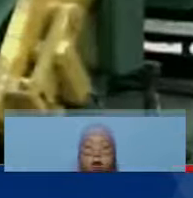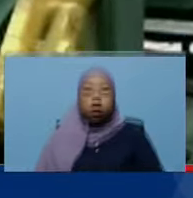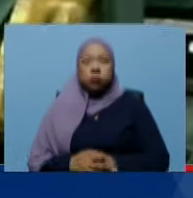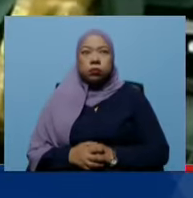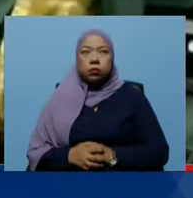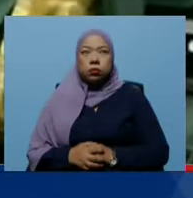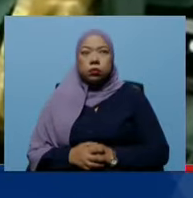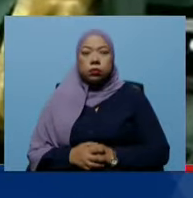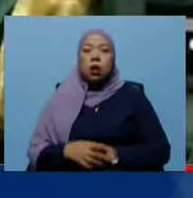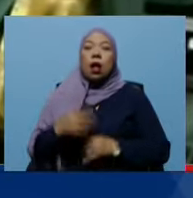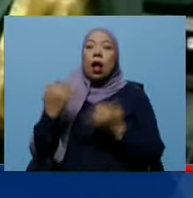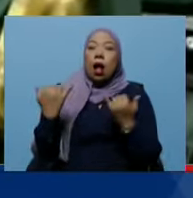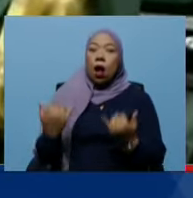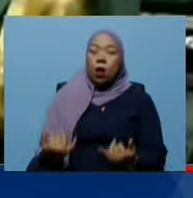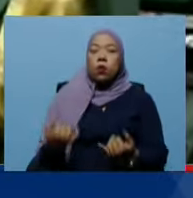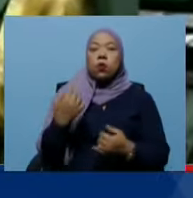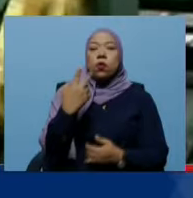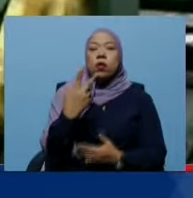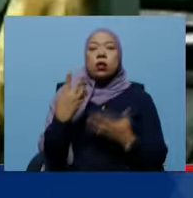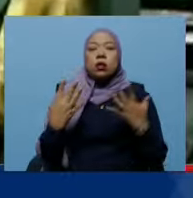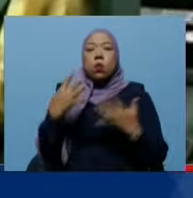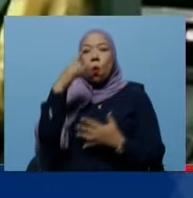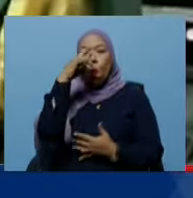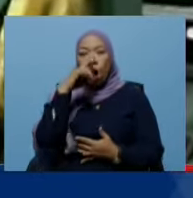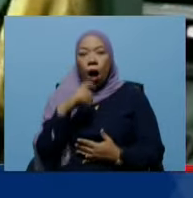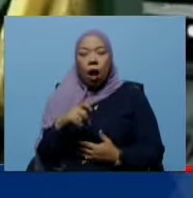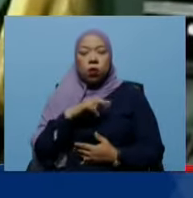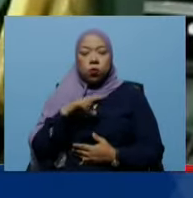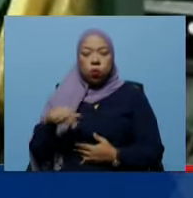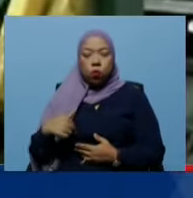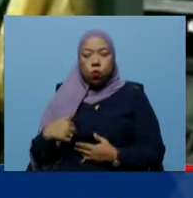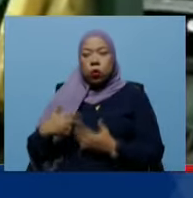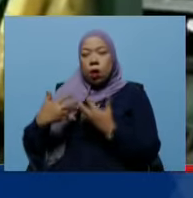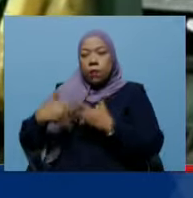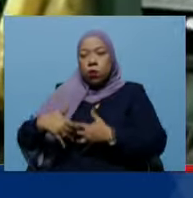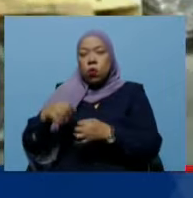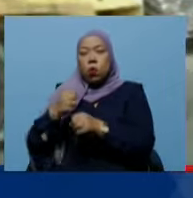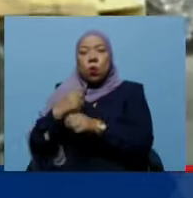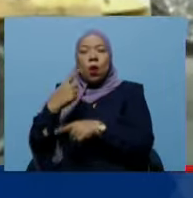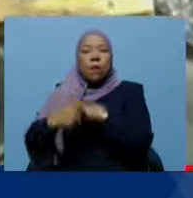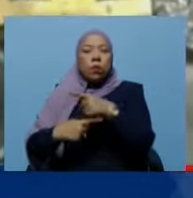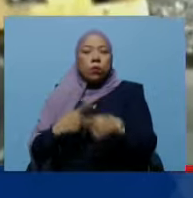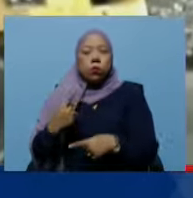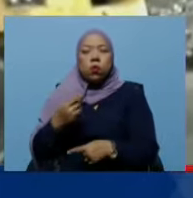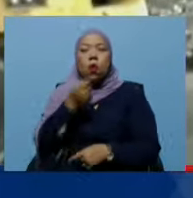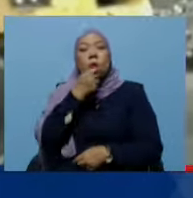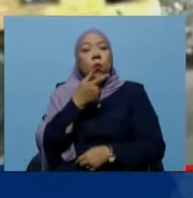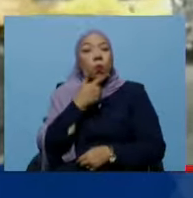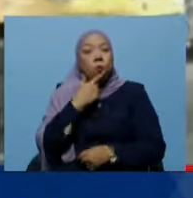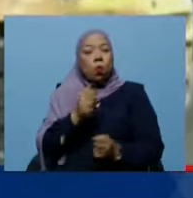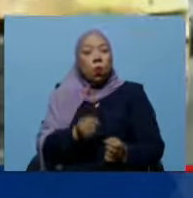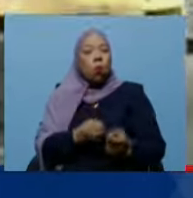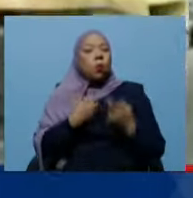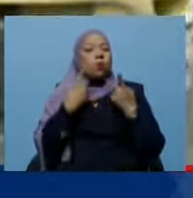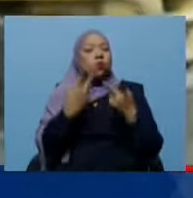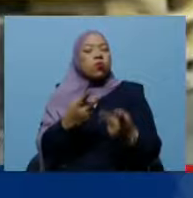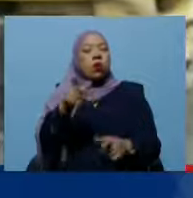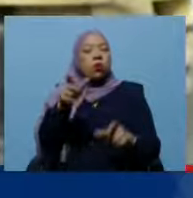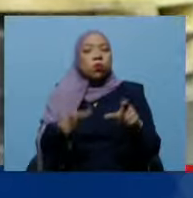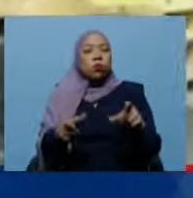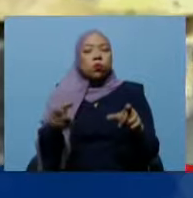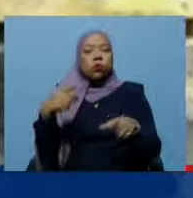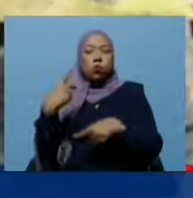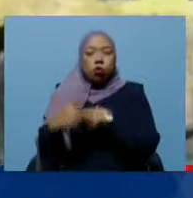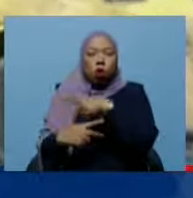superintendente de colada, que tiene 29 años con nosotros en la empresa y nos va a explicar más o menos las bondades y lo que se le hizo a esta